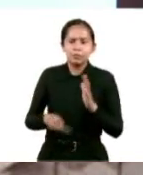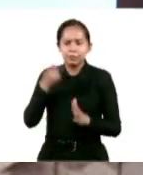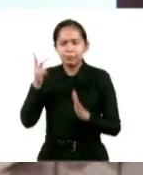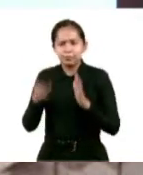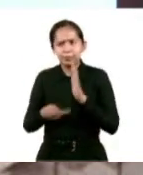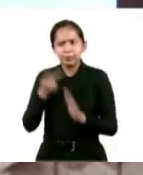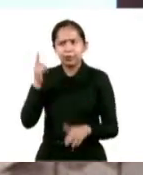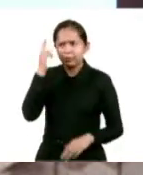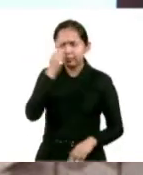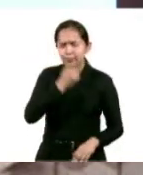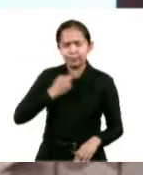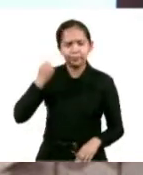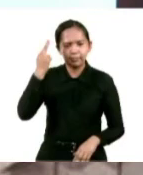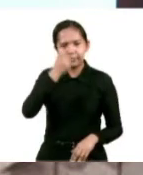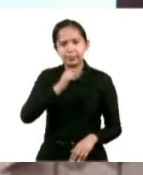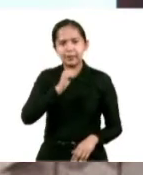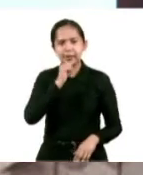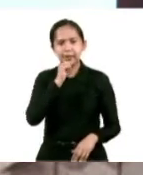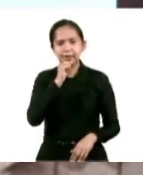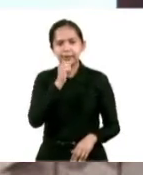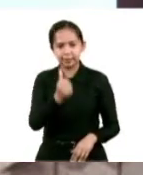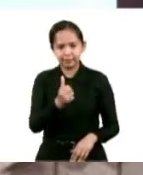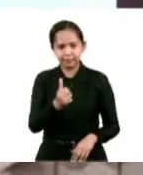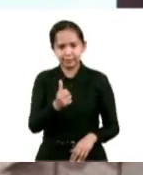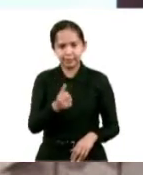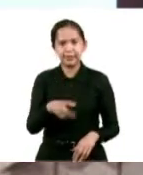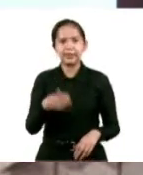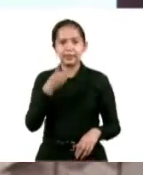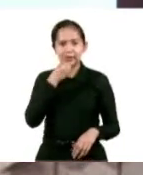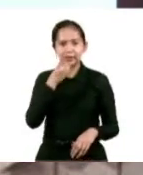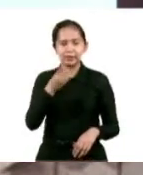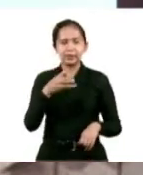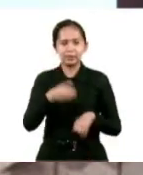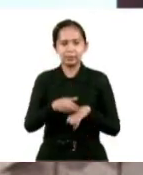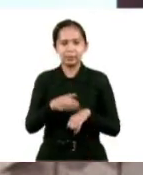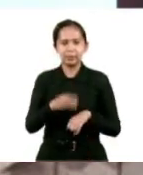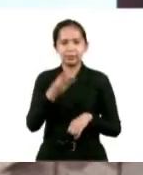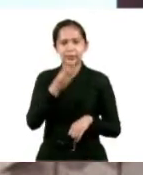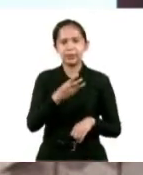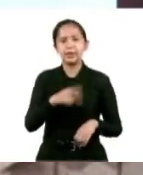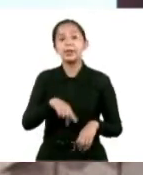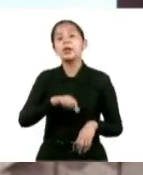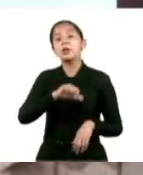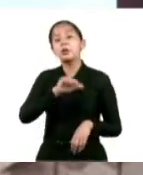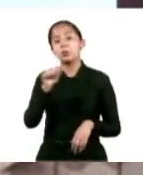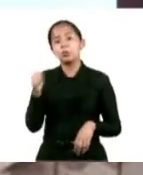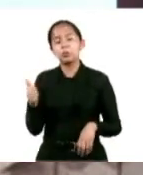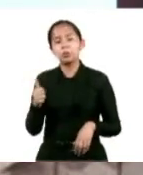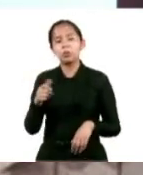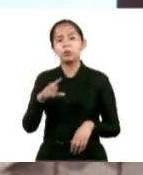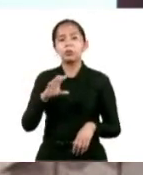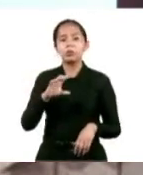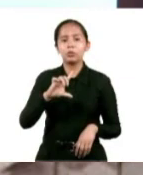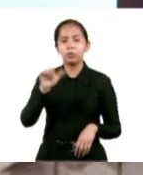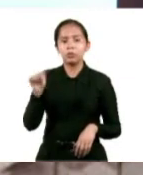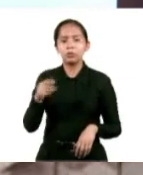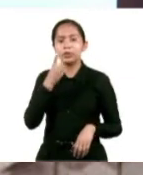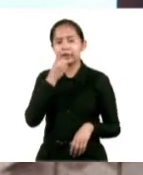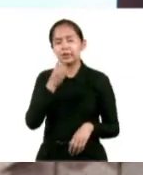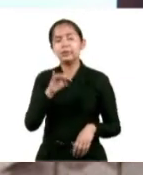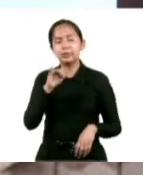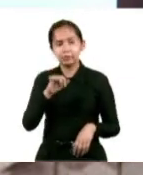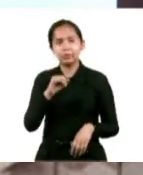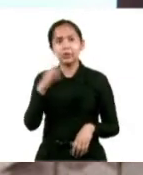reporte 3 y que reconocen que sí, que se entregaron los resultados de las inspecciones 2019 y